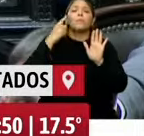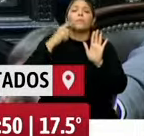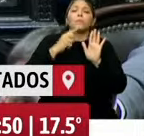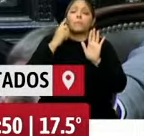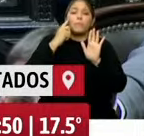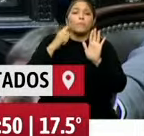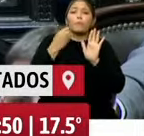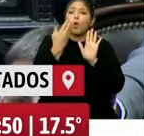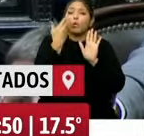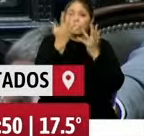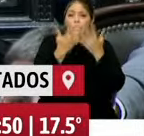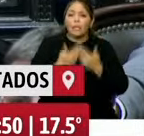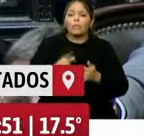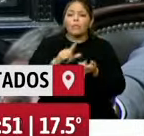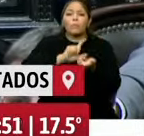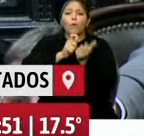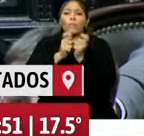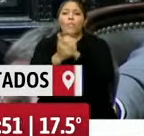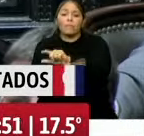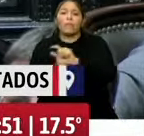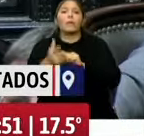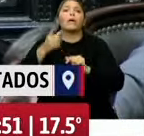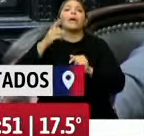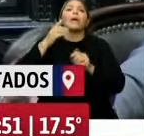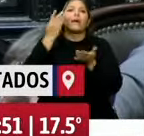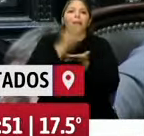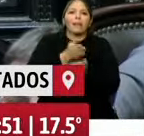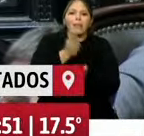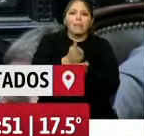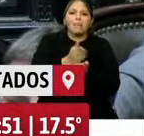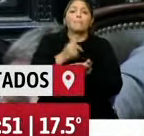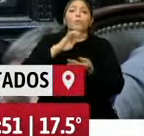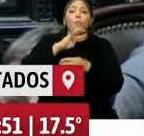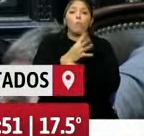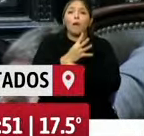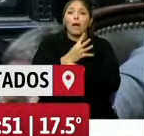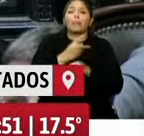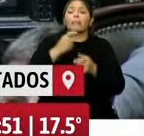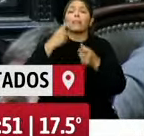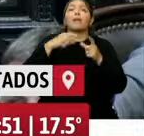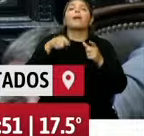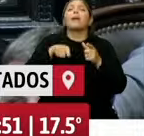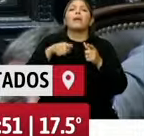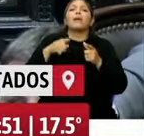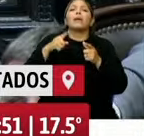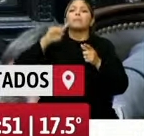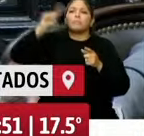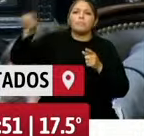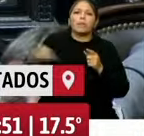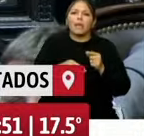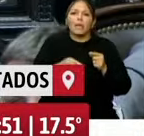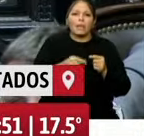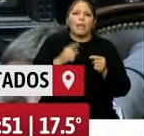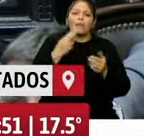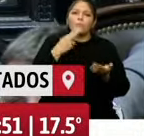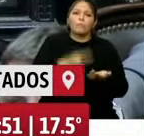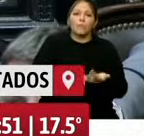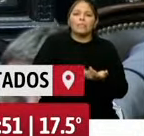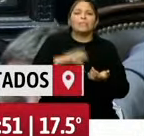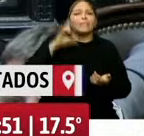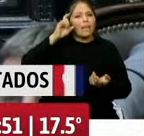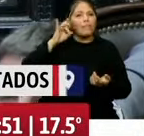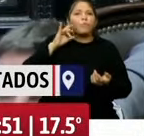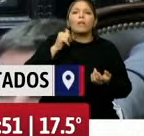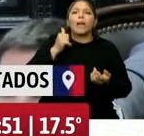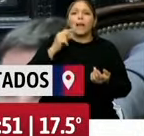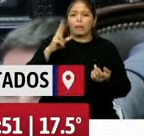pragmatismo el gobierno está yendo a a buscar vías de financiamiento para poder hacer viable eh su programa y y Es lógico